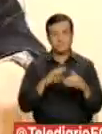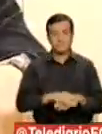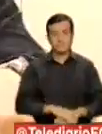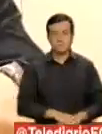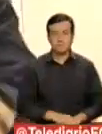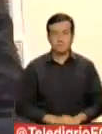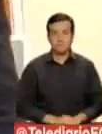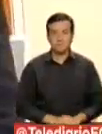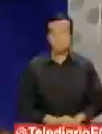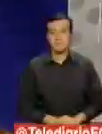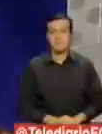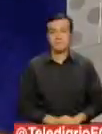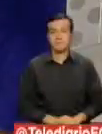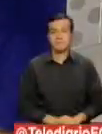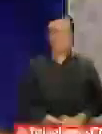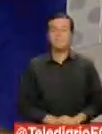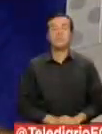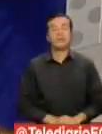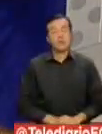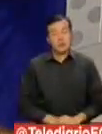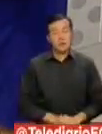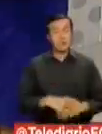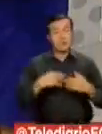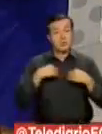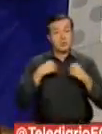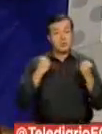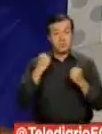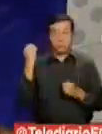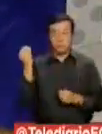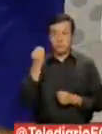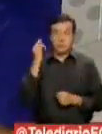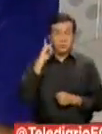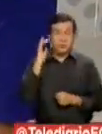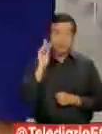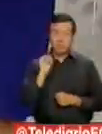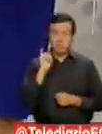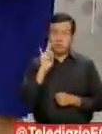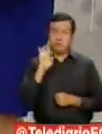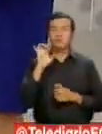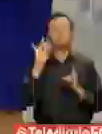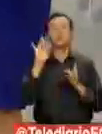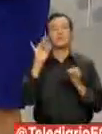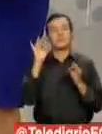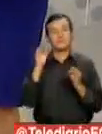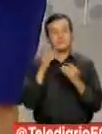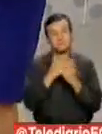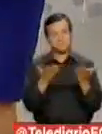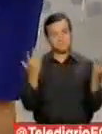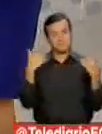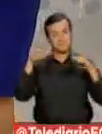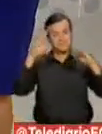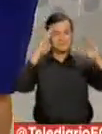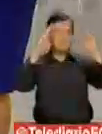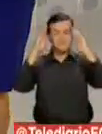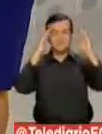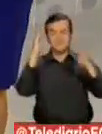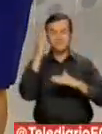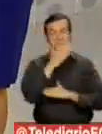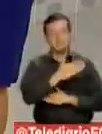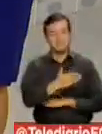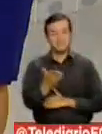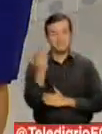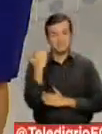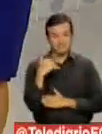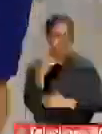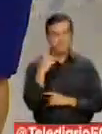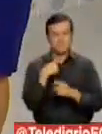Zúñiga, Telediario. Mucho temple, además de esta pequeña Maite, te deseamos muchísimos éxitos. Y con esto nos despedimos en